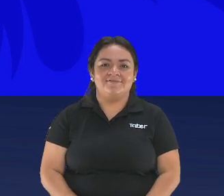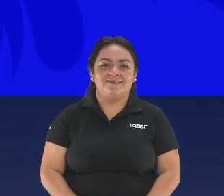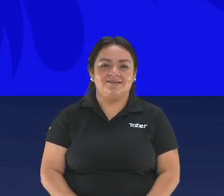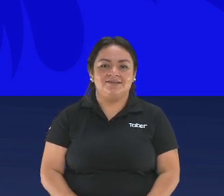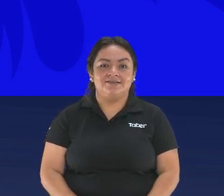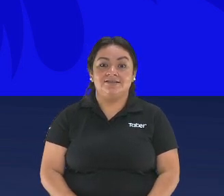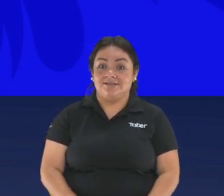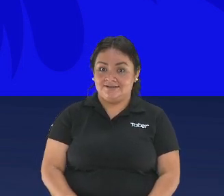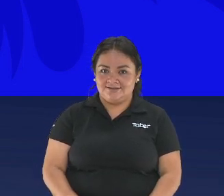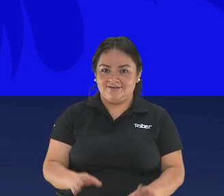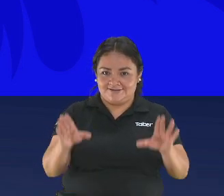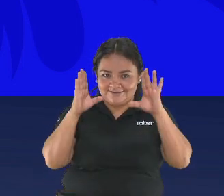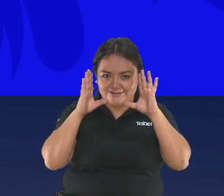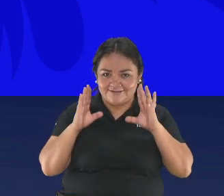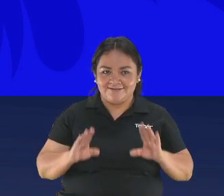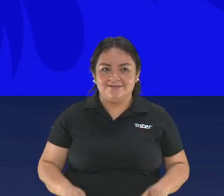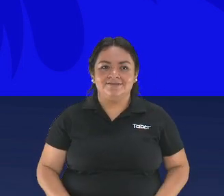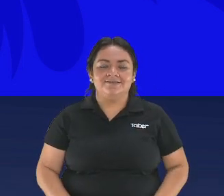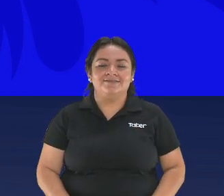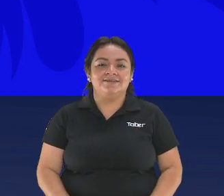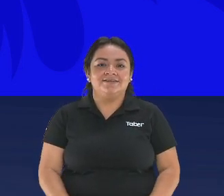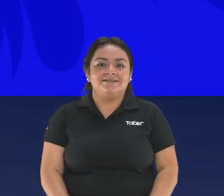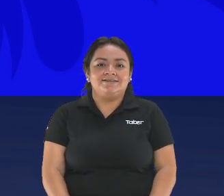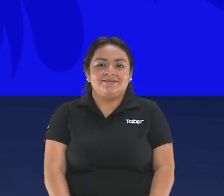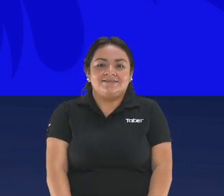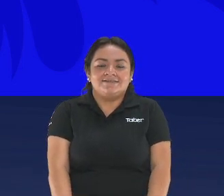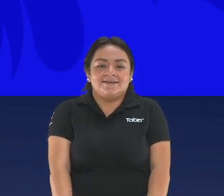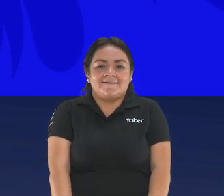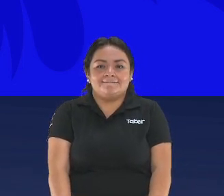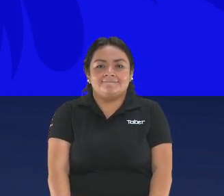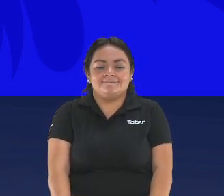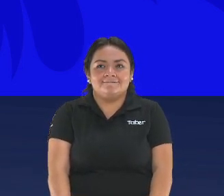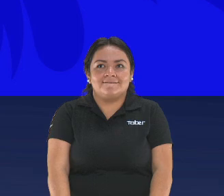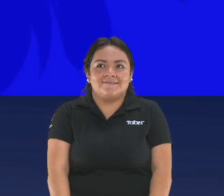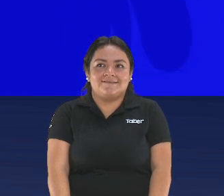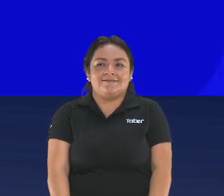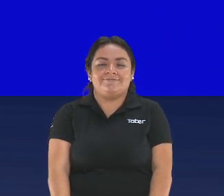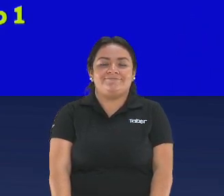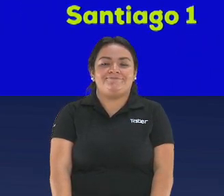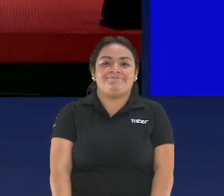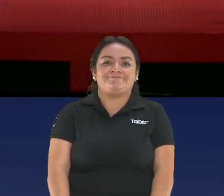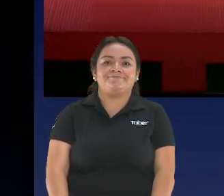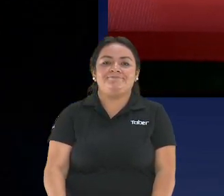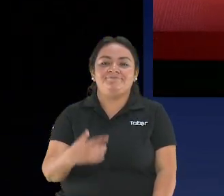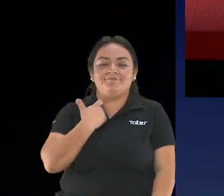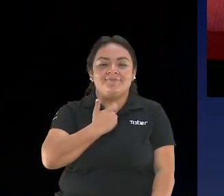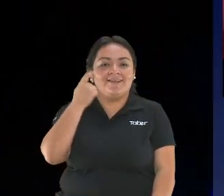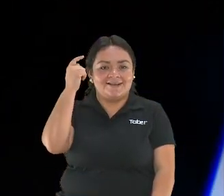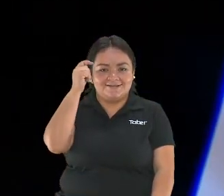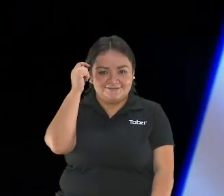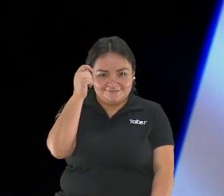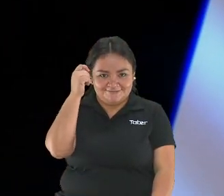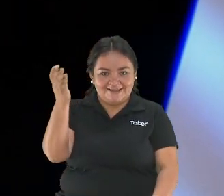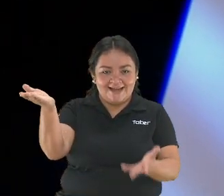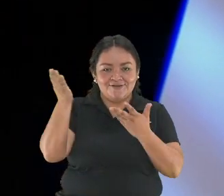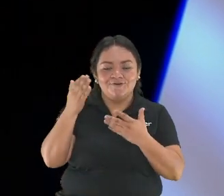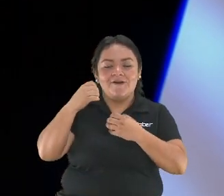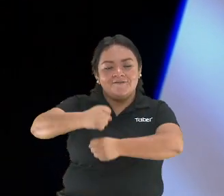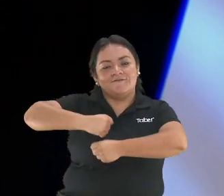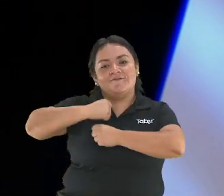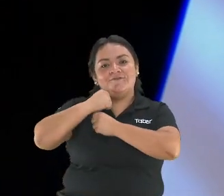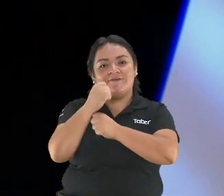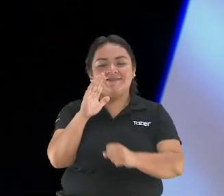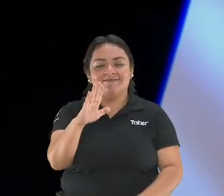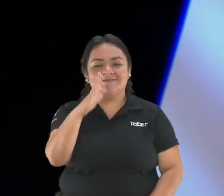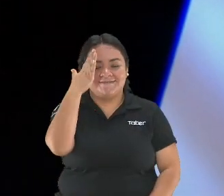está conmigo está conmigo dentro del aspecto de la teología que ayuda a creer ya fortalecer su